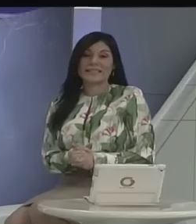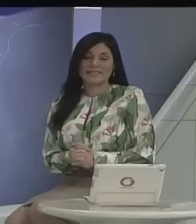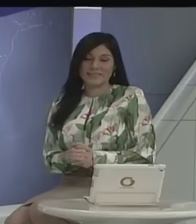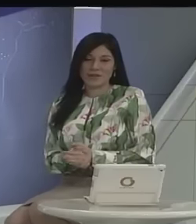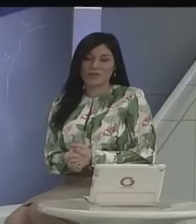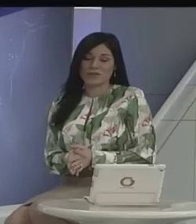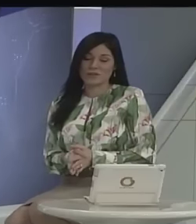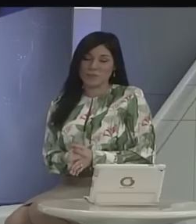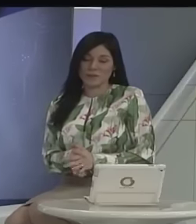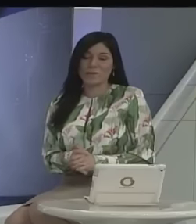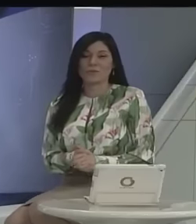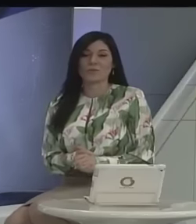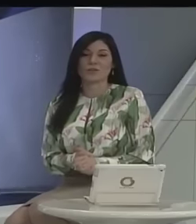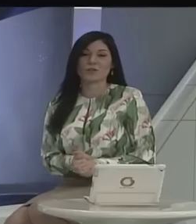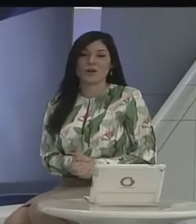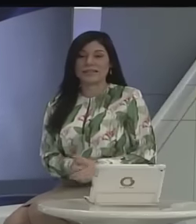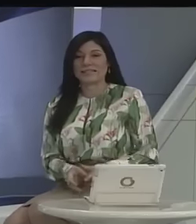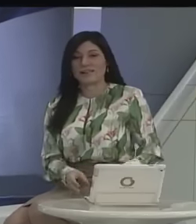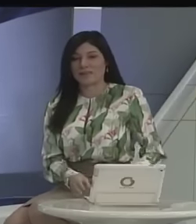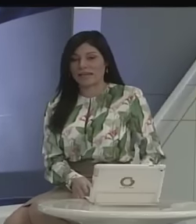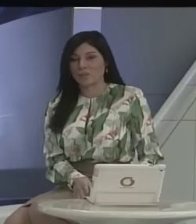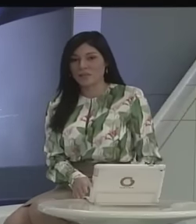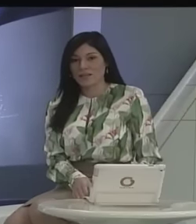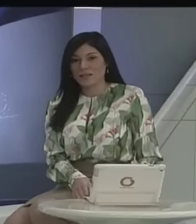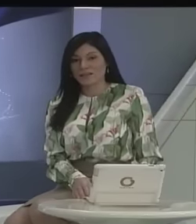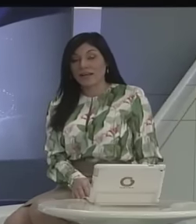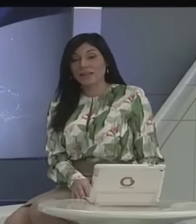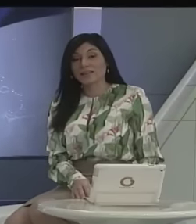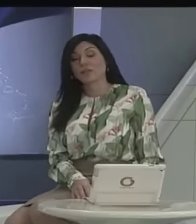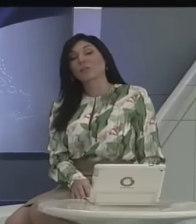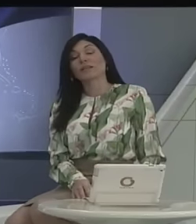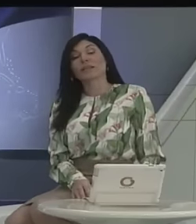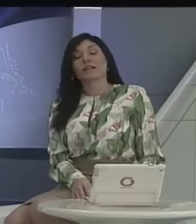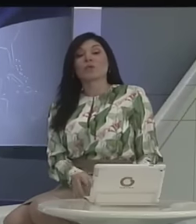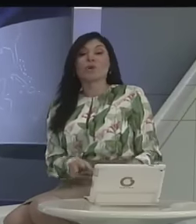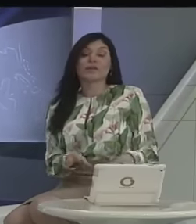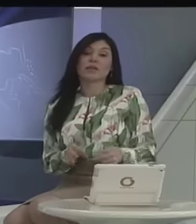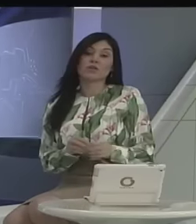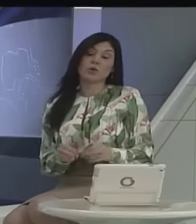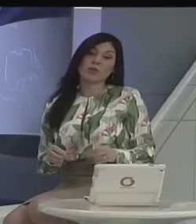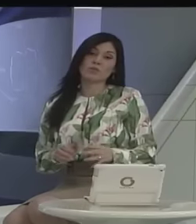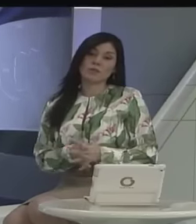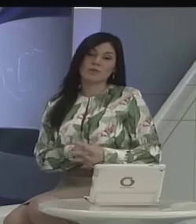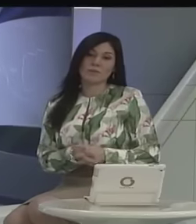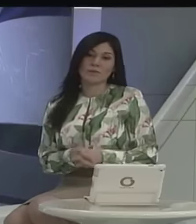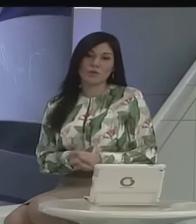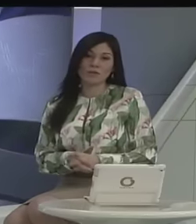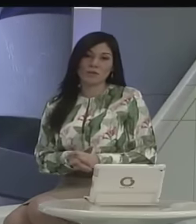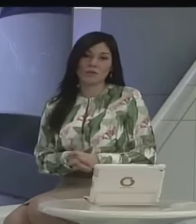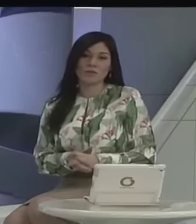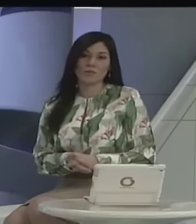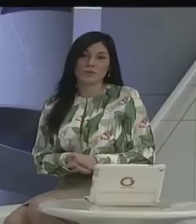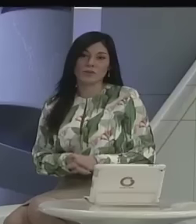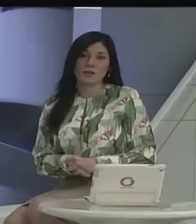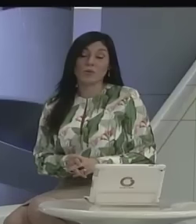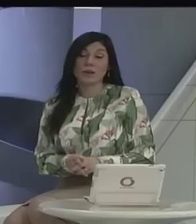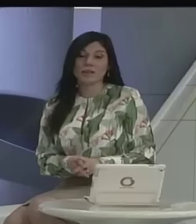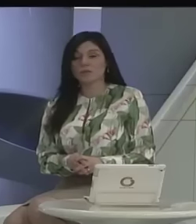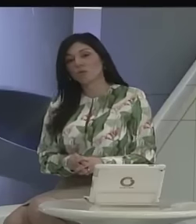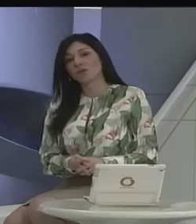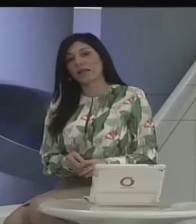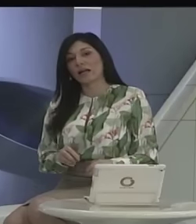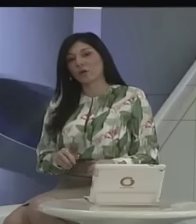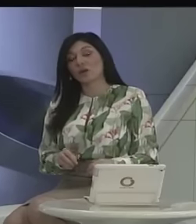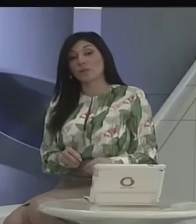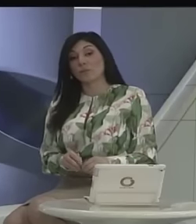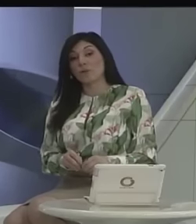mejores deseos a sus papás y por supuesto a Isabela. Ya entrando en materia, recuerden que toda su participación a través de nuestra cuenta